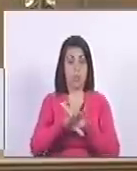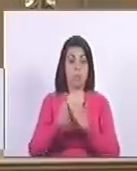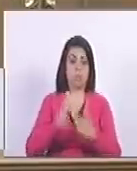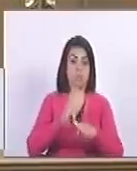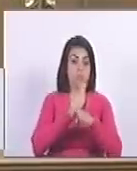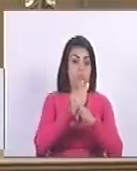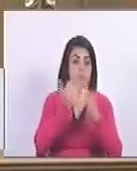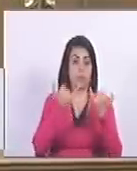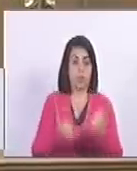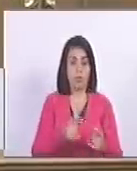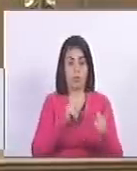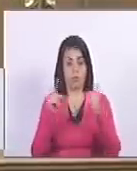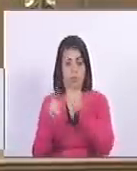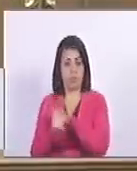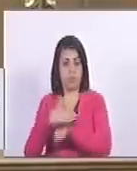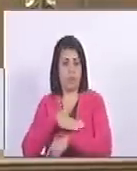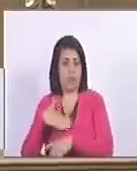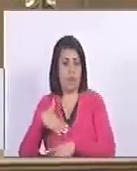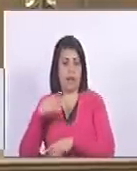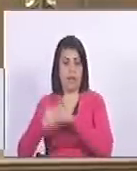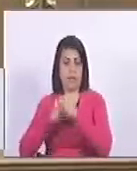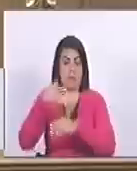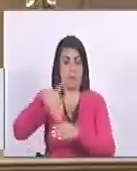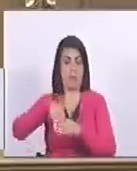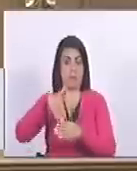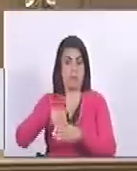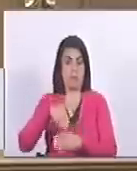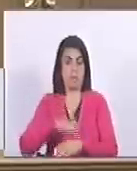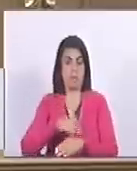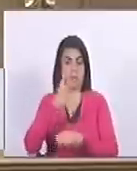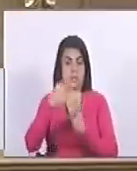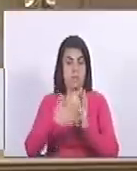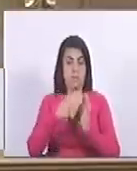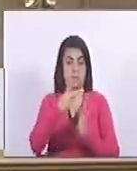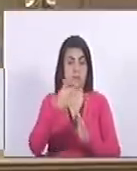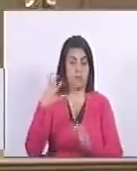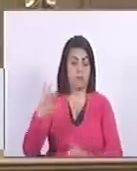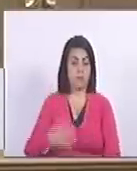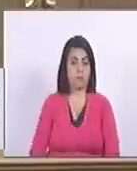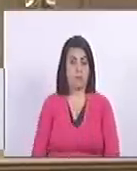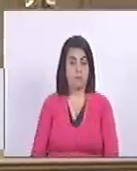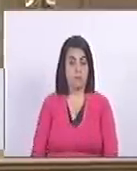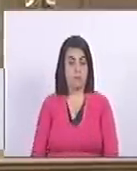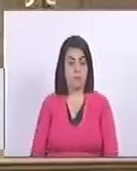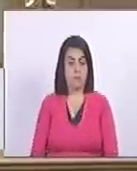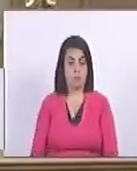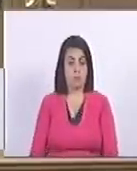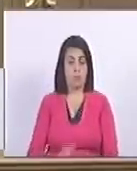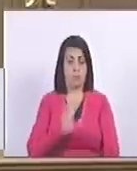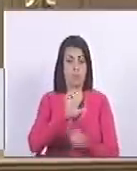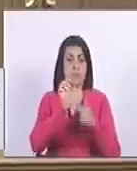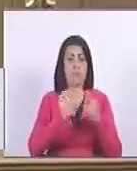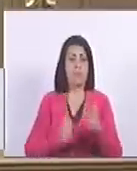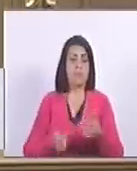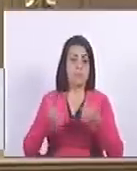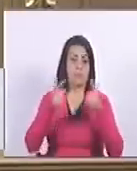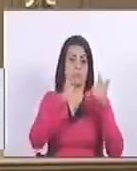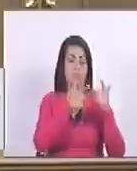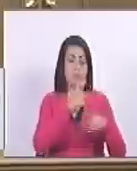Ahora quieren convertir las elecciones del 2024 en un elemento que le